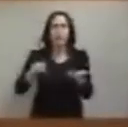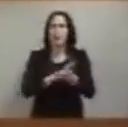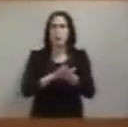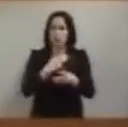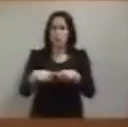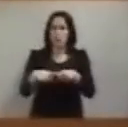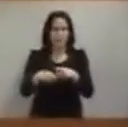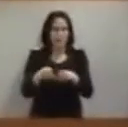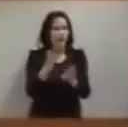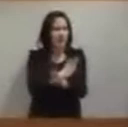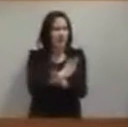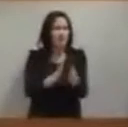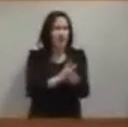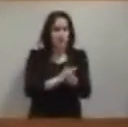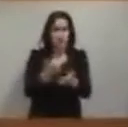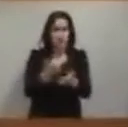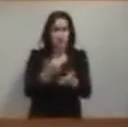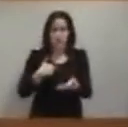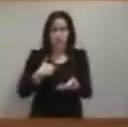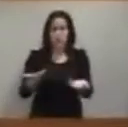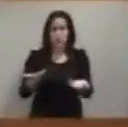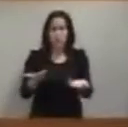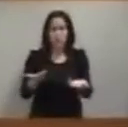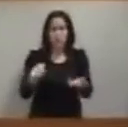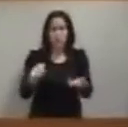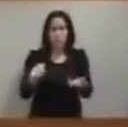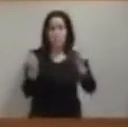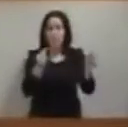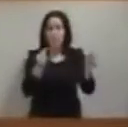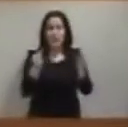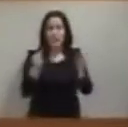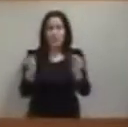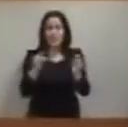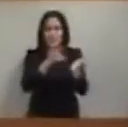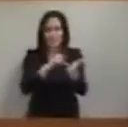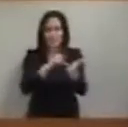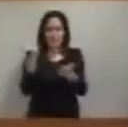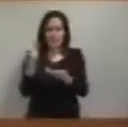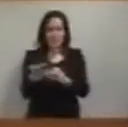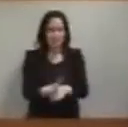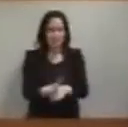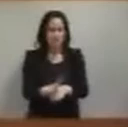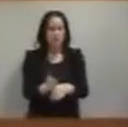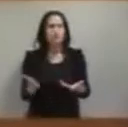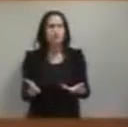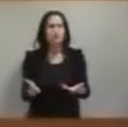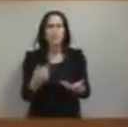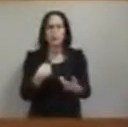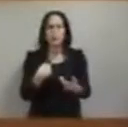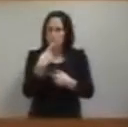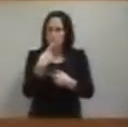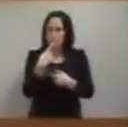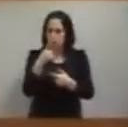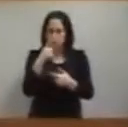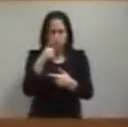ya fueron comentadas en el debate sobre aquella interpelación. Vaya por delante que celebro el